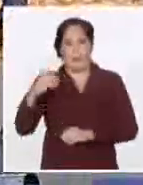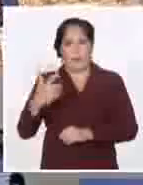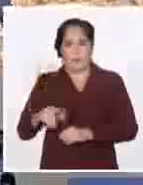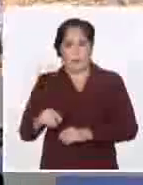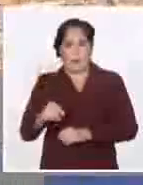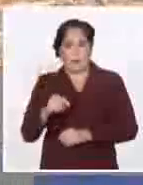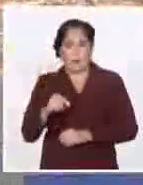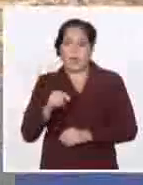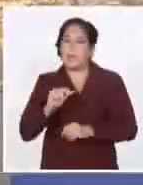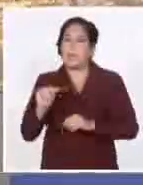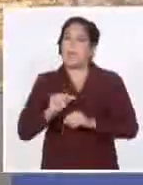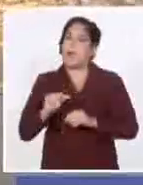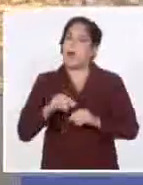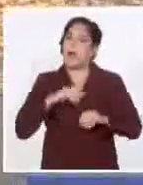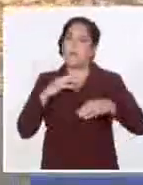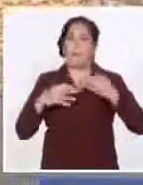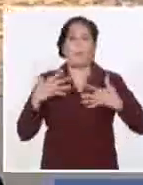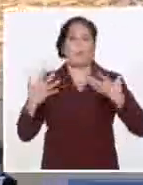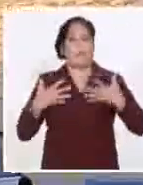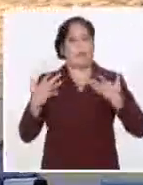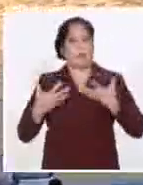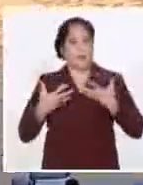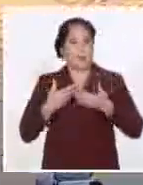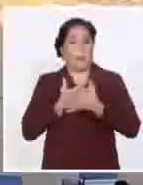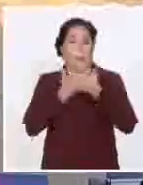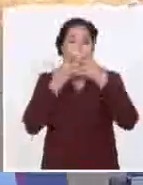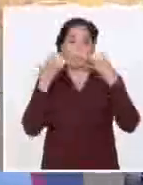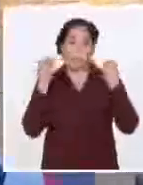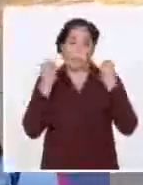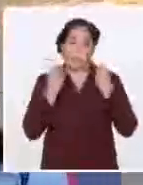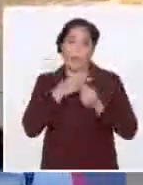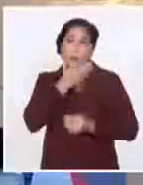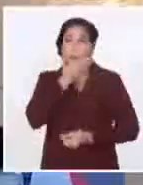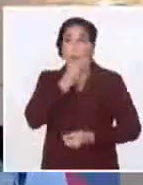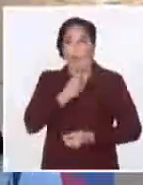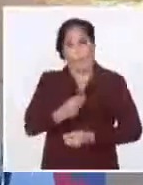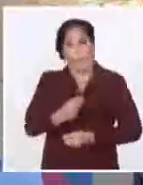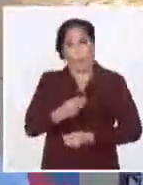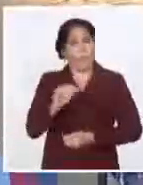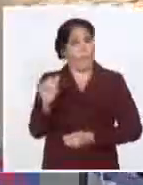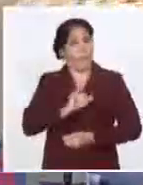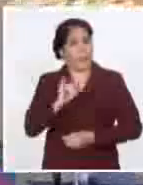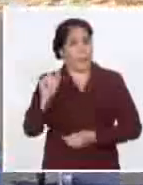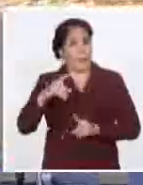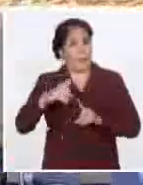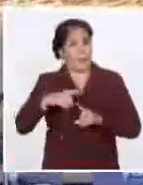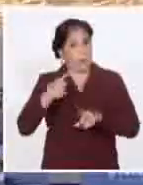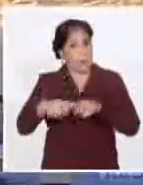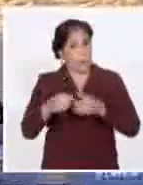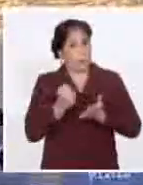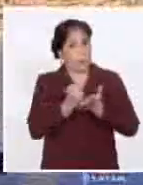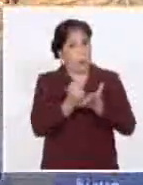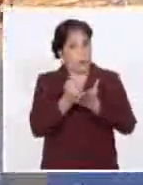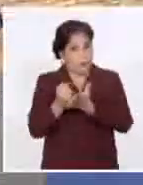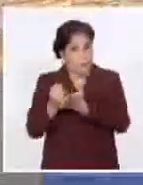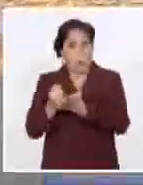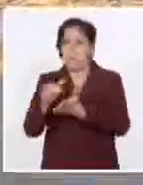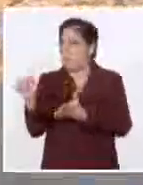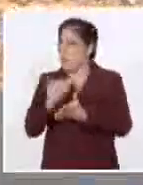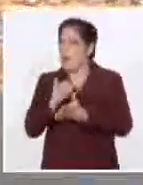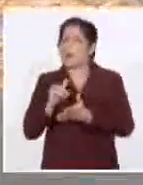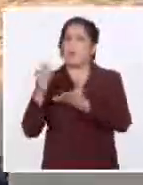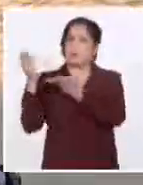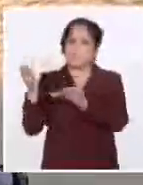incentivos Para no perder a tantas figuras jóvenes y talentosas como mismo aportamos técnicos a otras naciones podríamos abrirnos a la